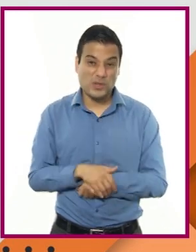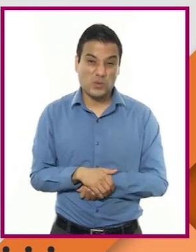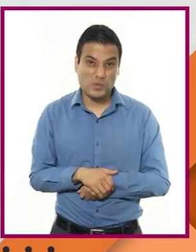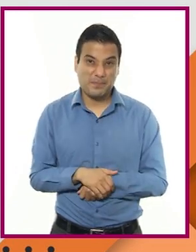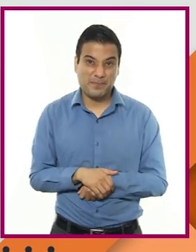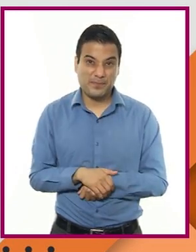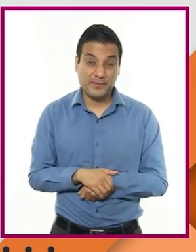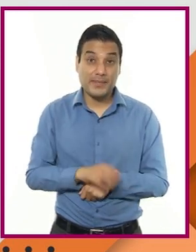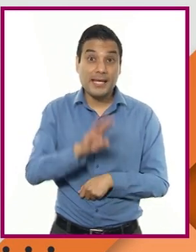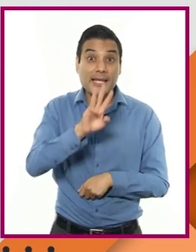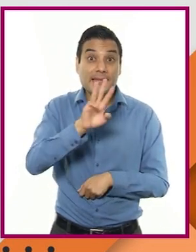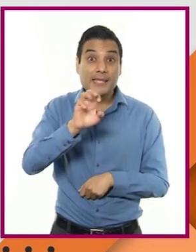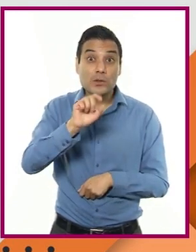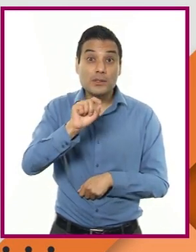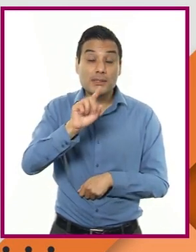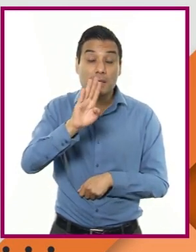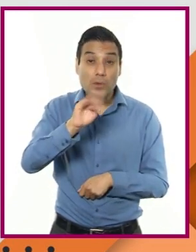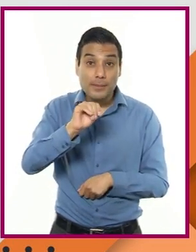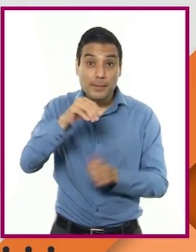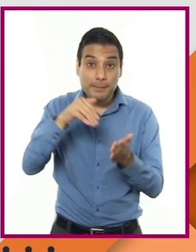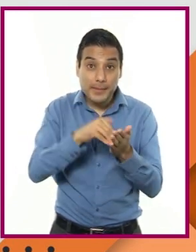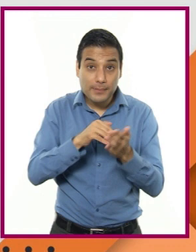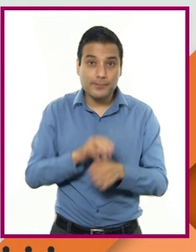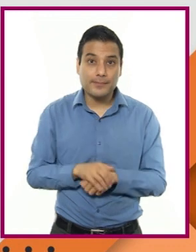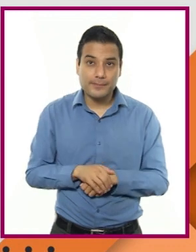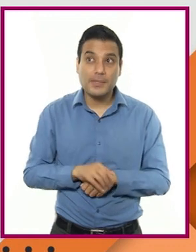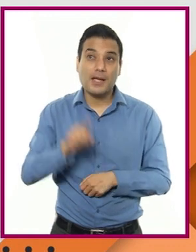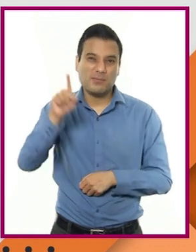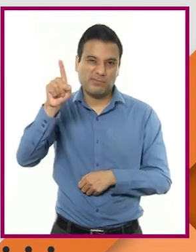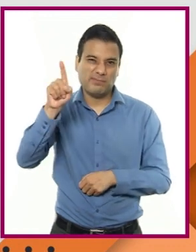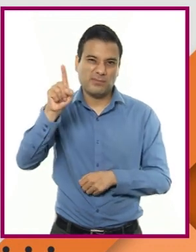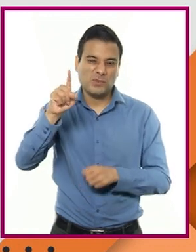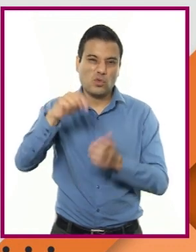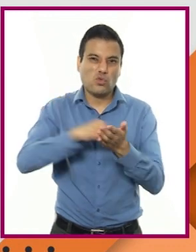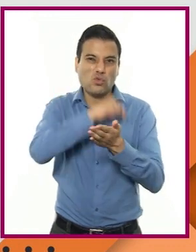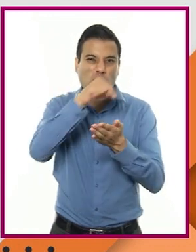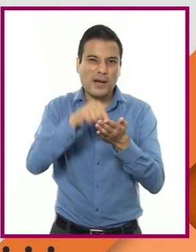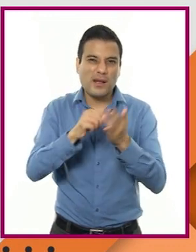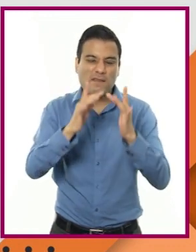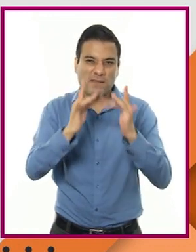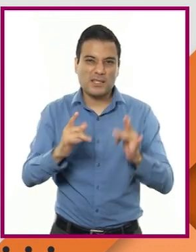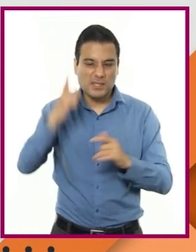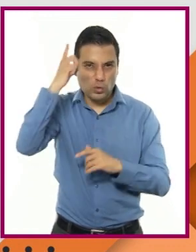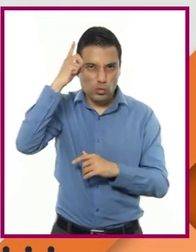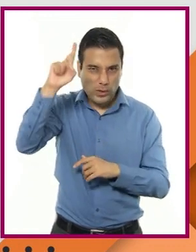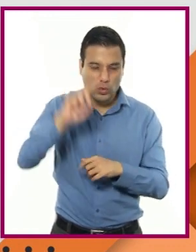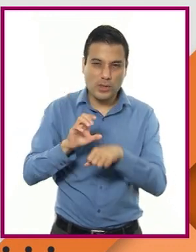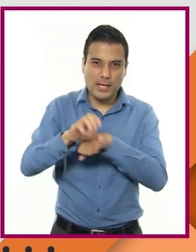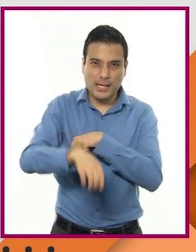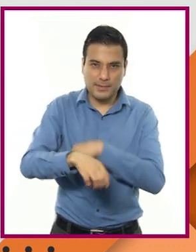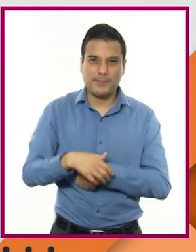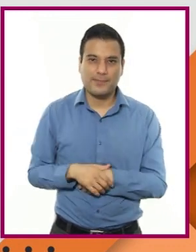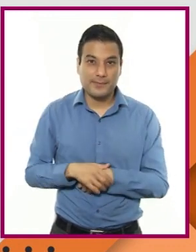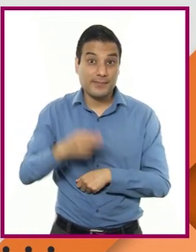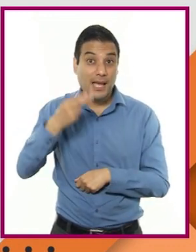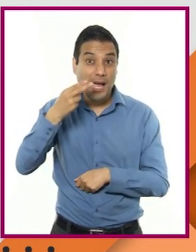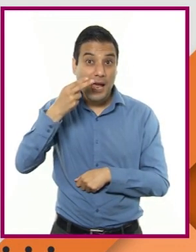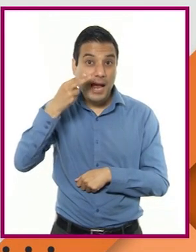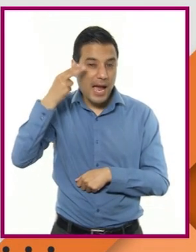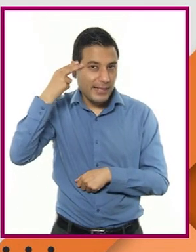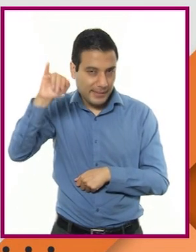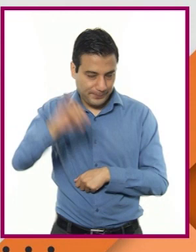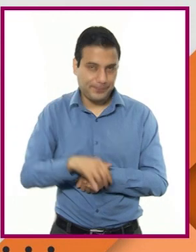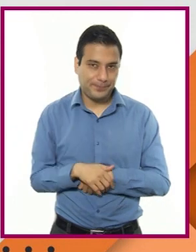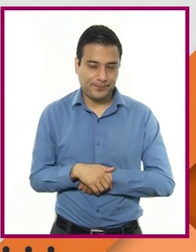de 379,000 en las colonias francesas del Caribe, principalmente en Haití.